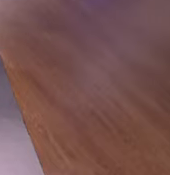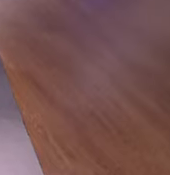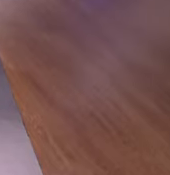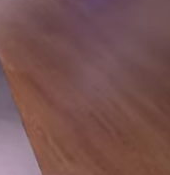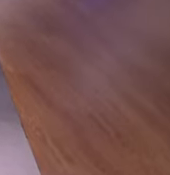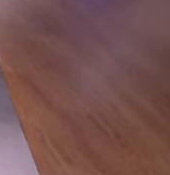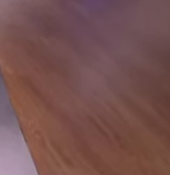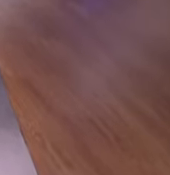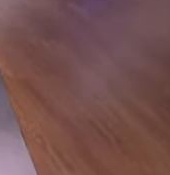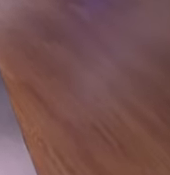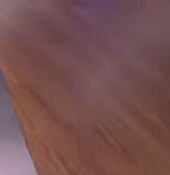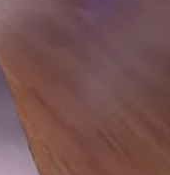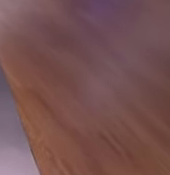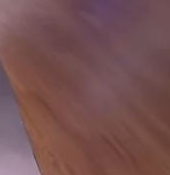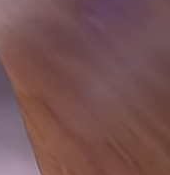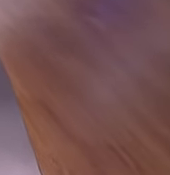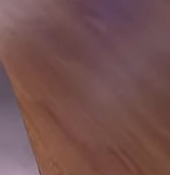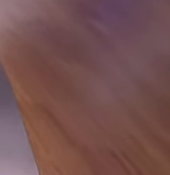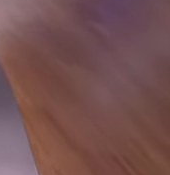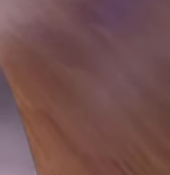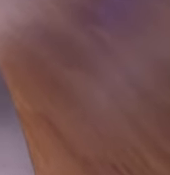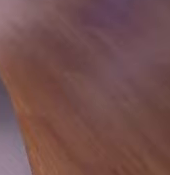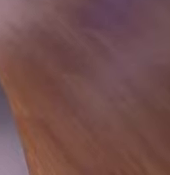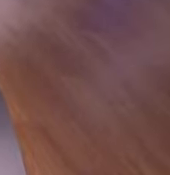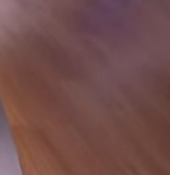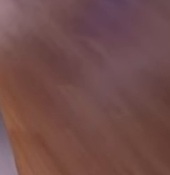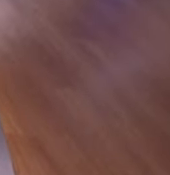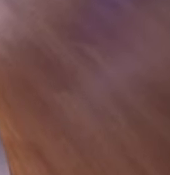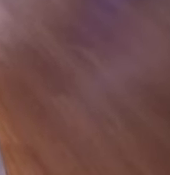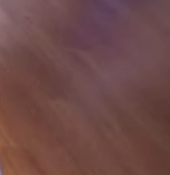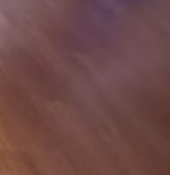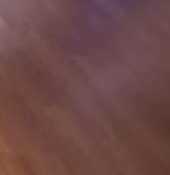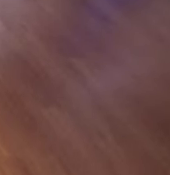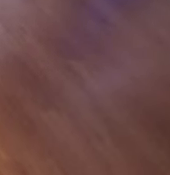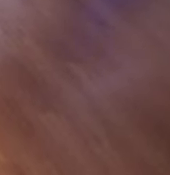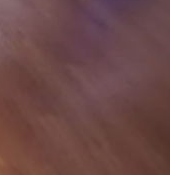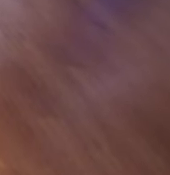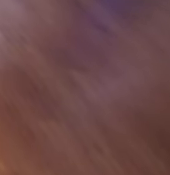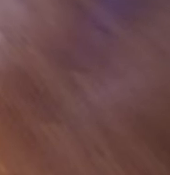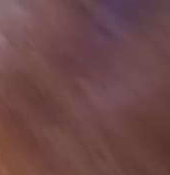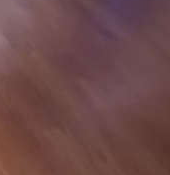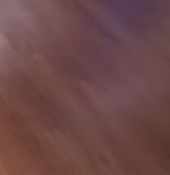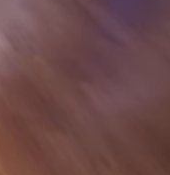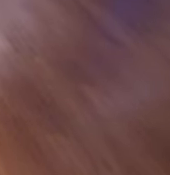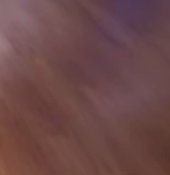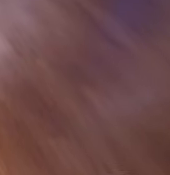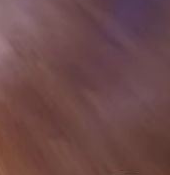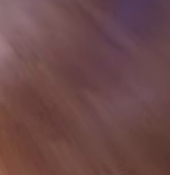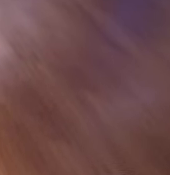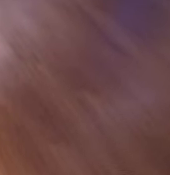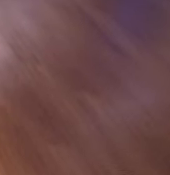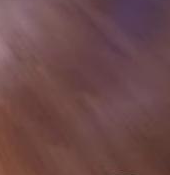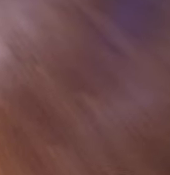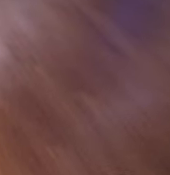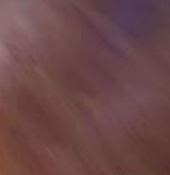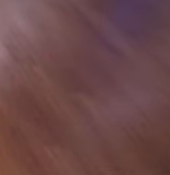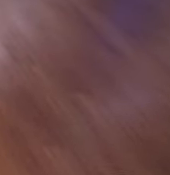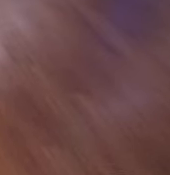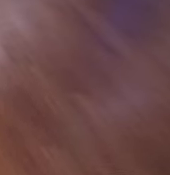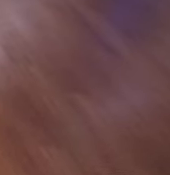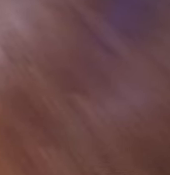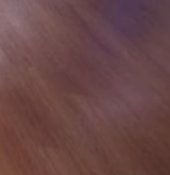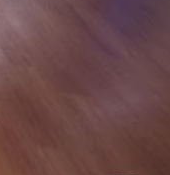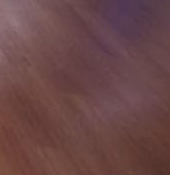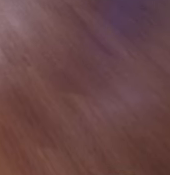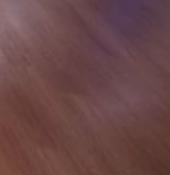hipotiroidismo doctora Fernanda Buenas tardes Ana Milena Buenas tardes Sí y es bastante frecuente hasta una de cada 10 personas tiene